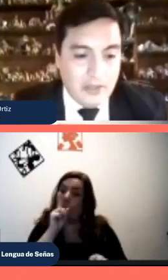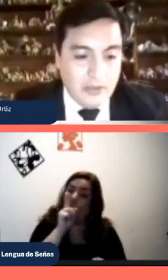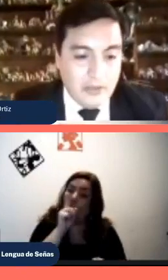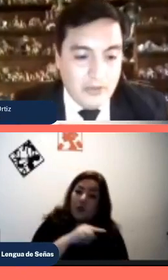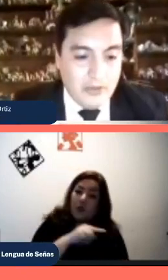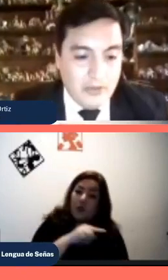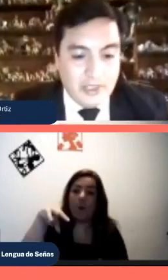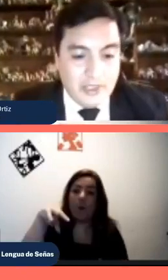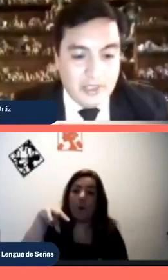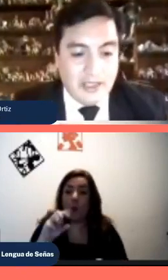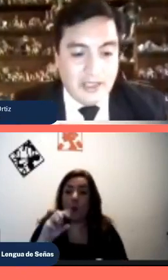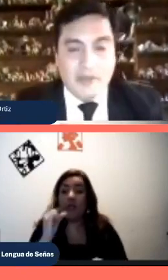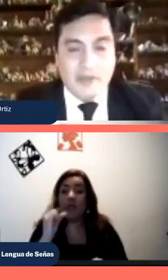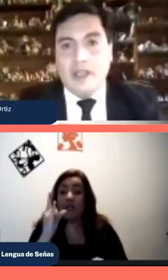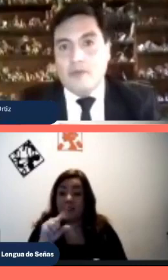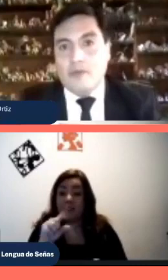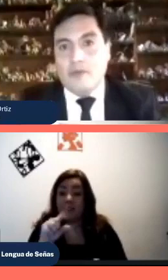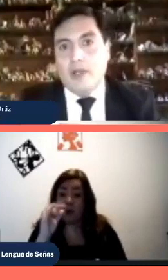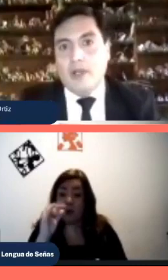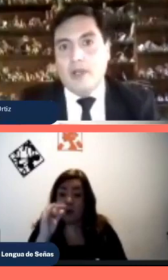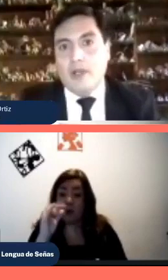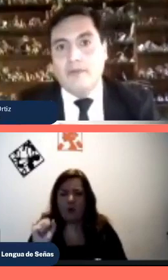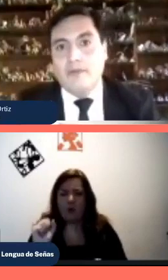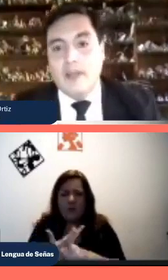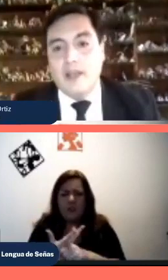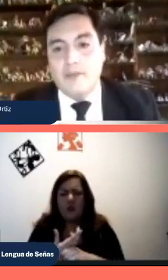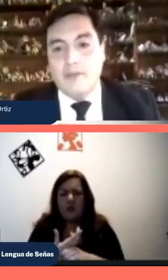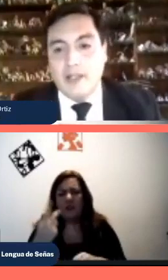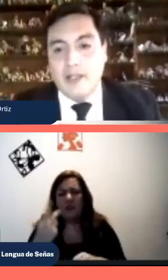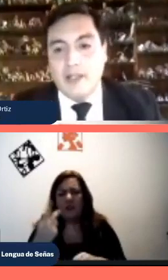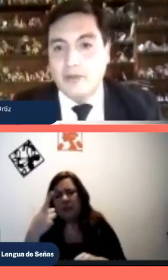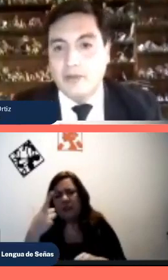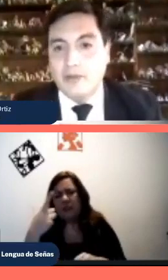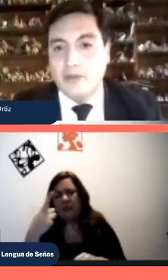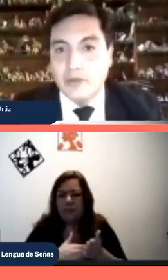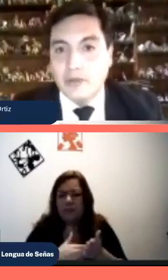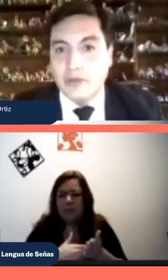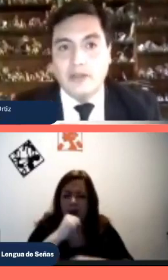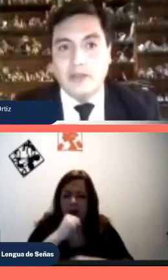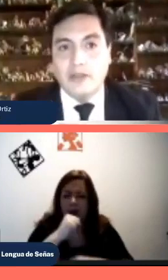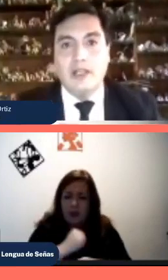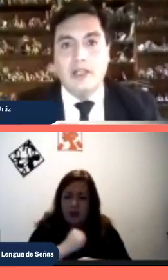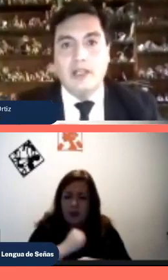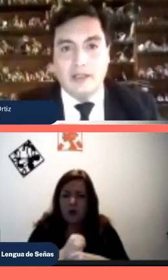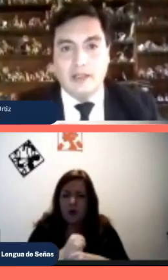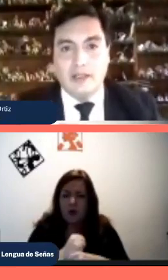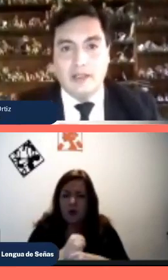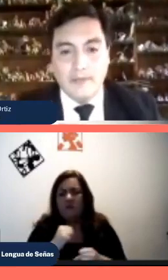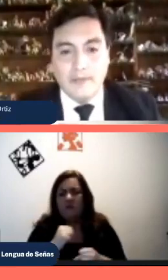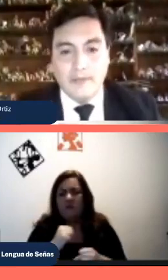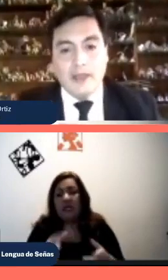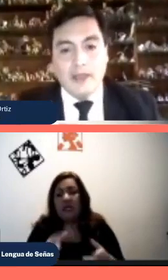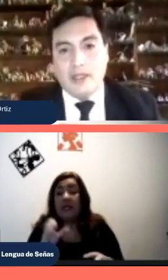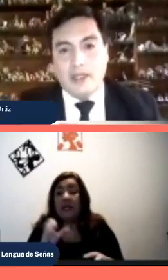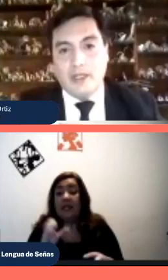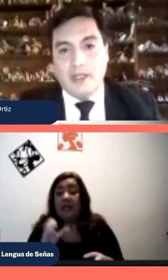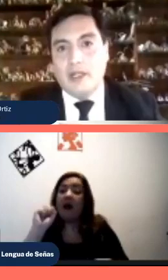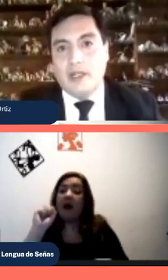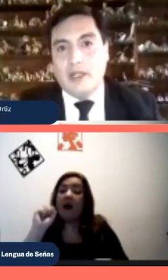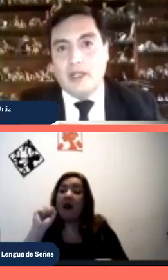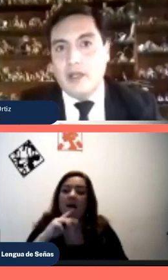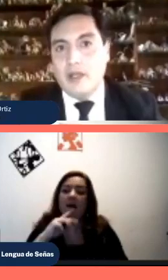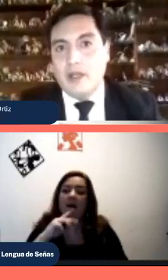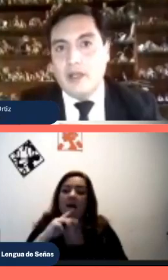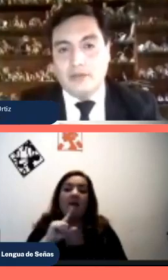existió hace unos 70 millones de años, un poco antes del fin de la época de los dinosaurios, y existió en la Antártida. Se han